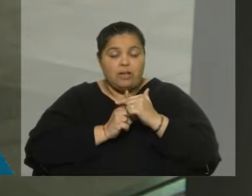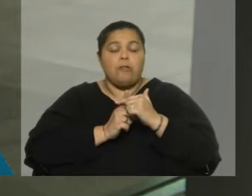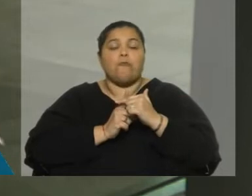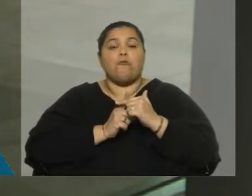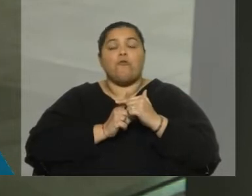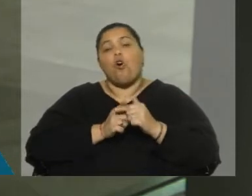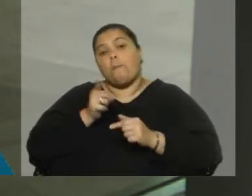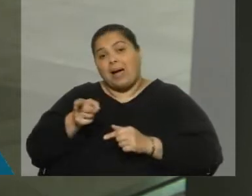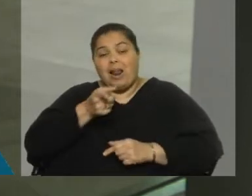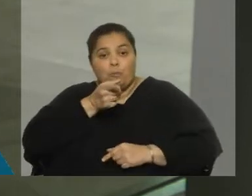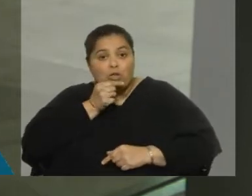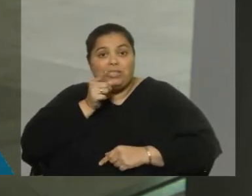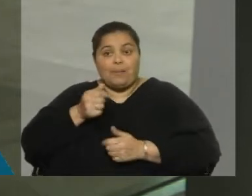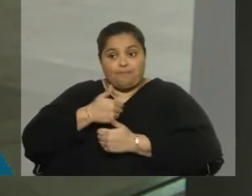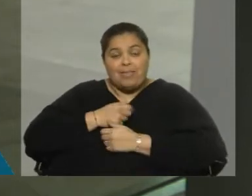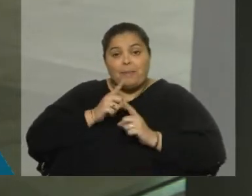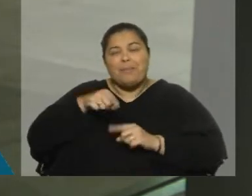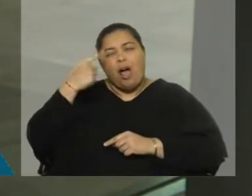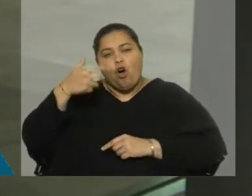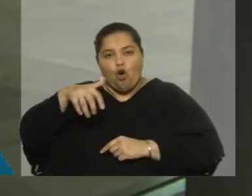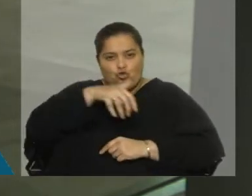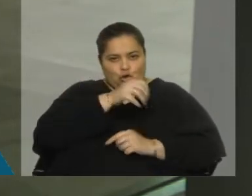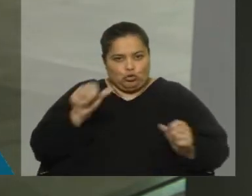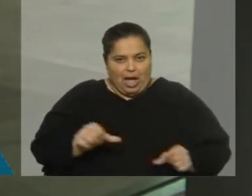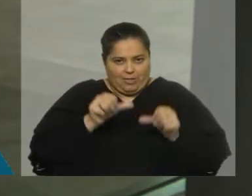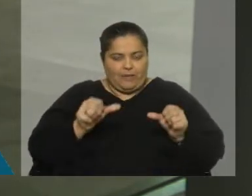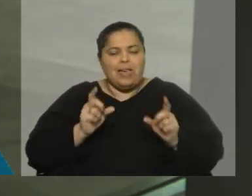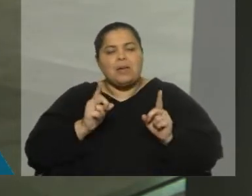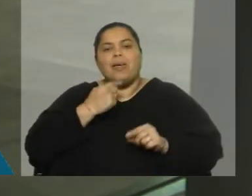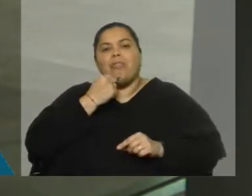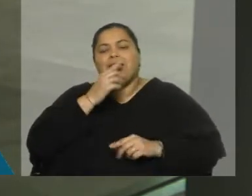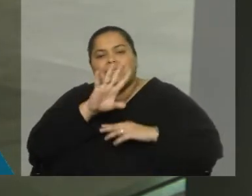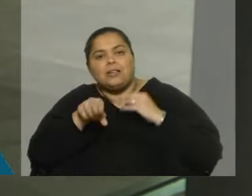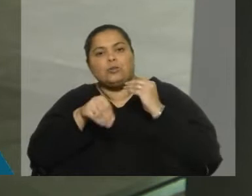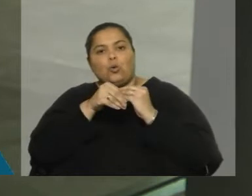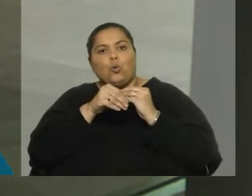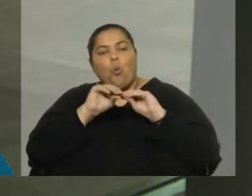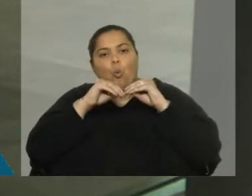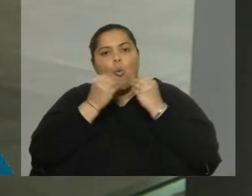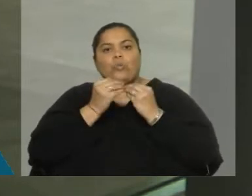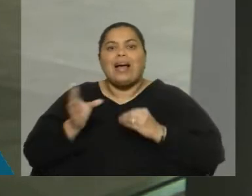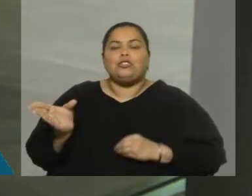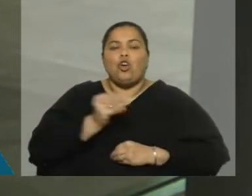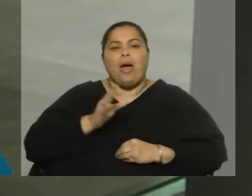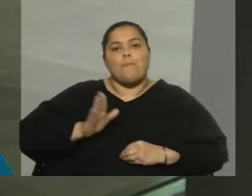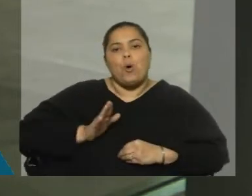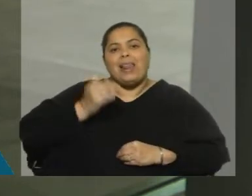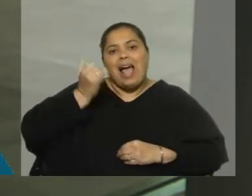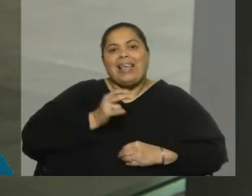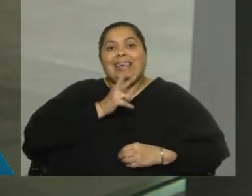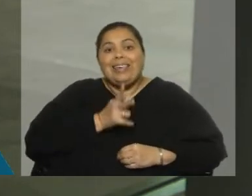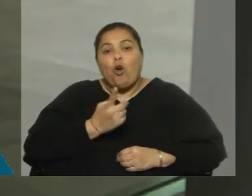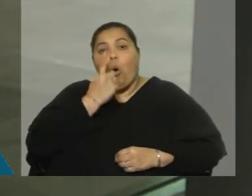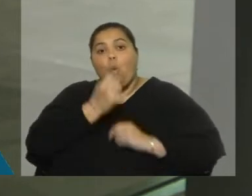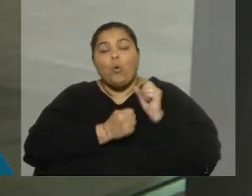sino para otras ramas de actividad, es que se computaría a todas las mujeres con hijos un año por